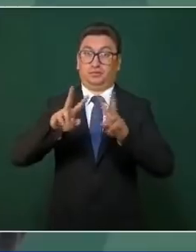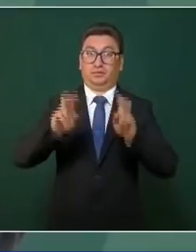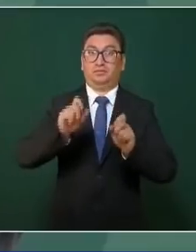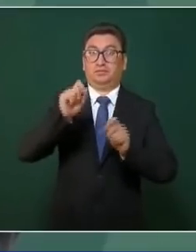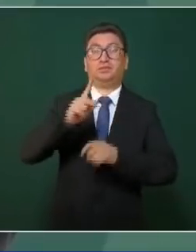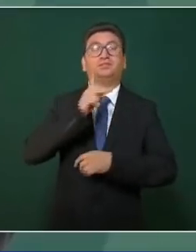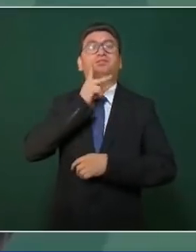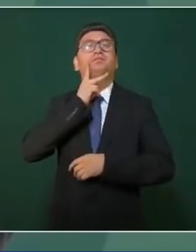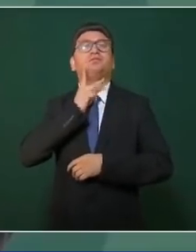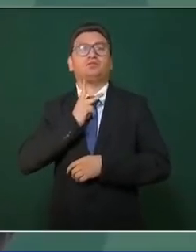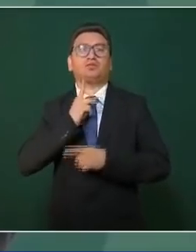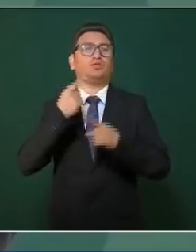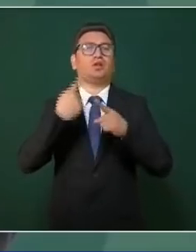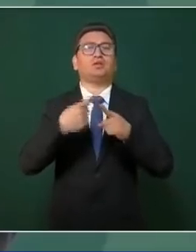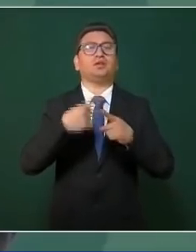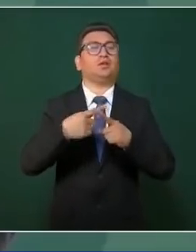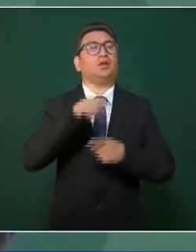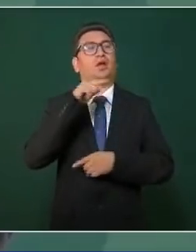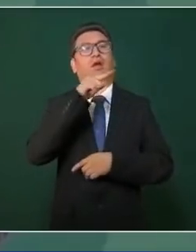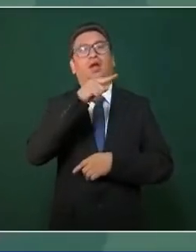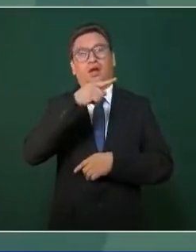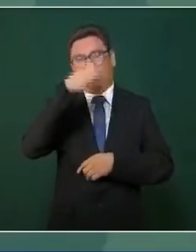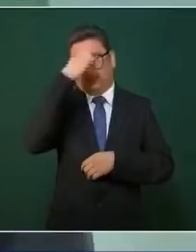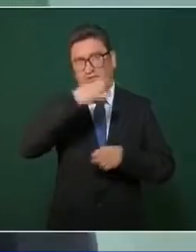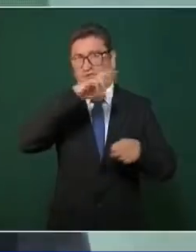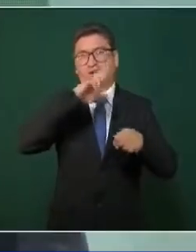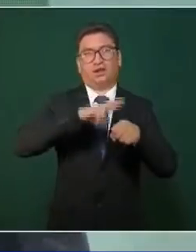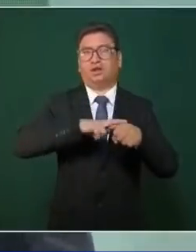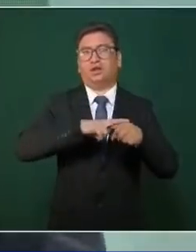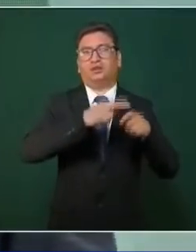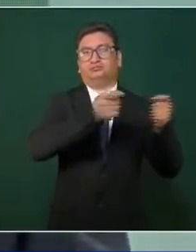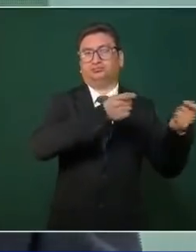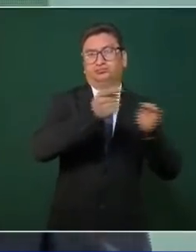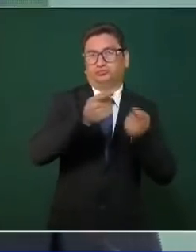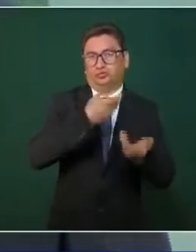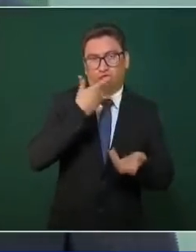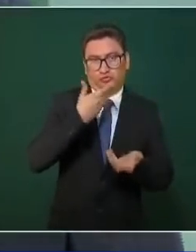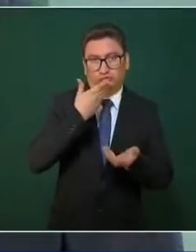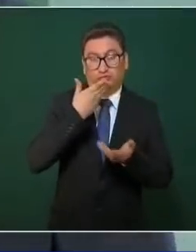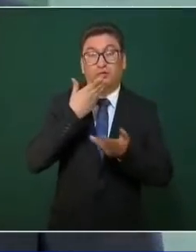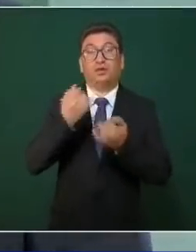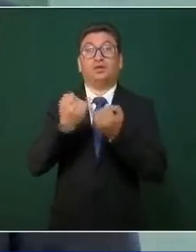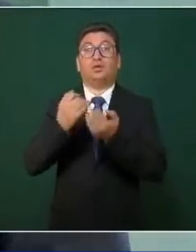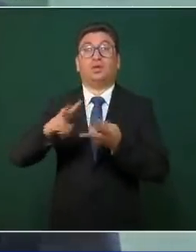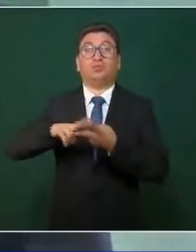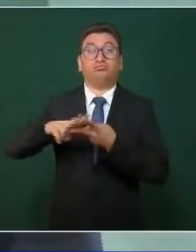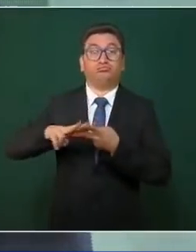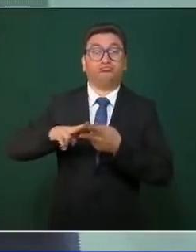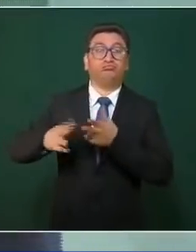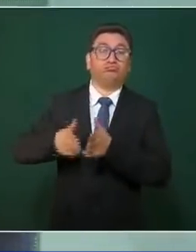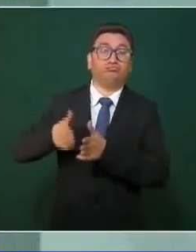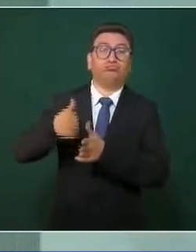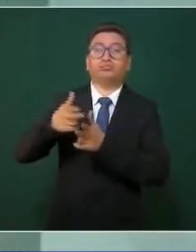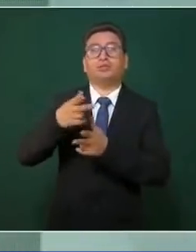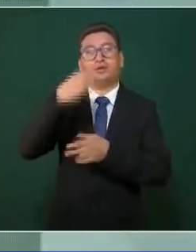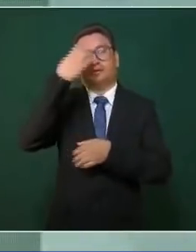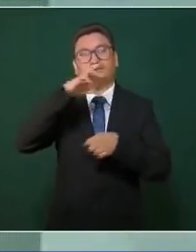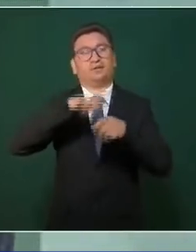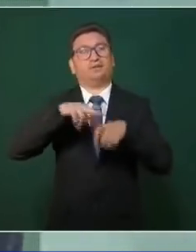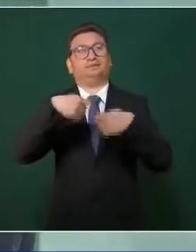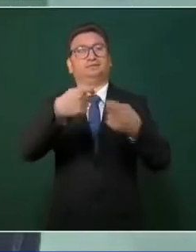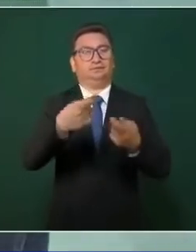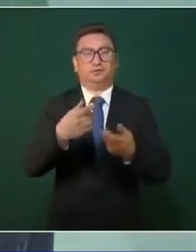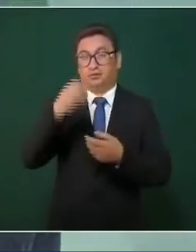en manos de extranjeros, los ferrocarriles en manos de extranjeros, las